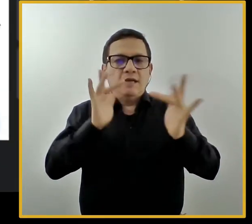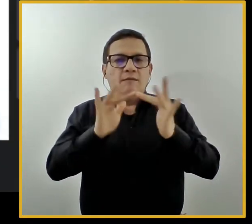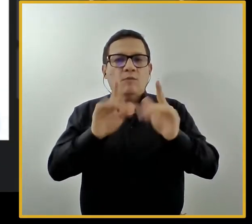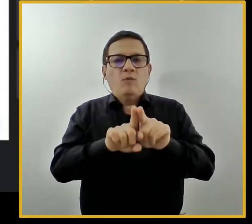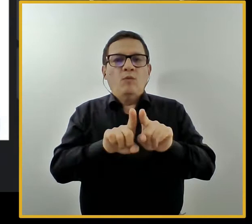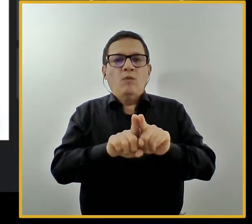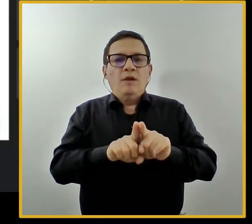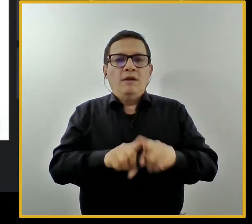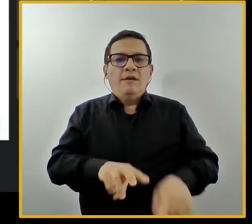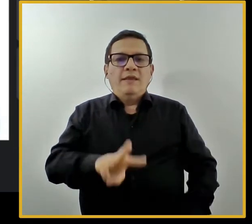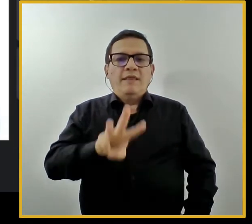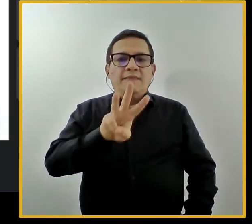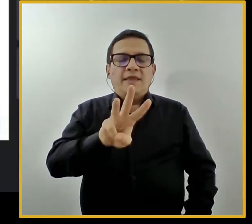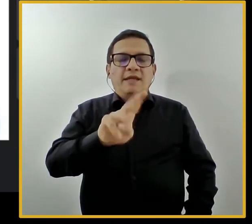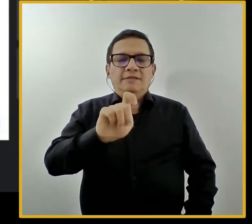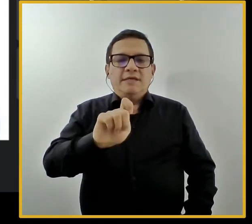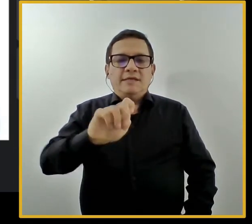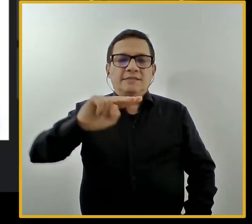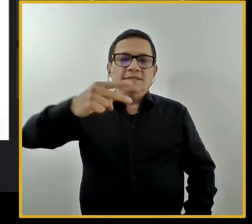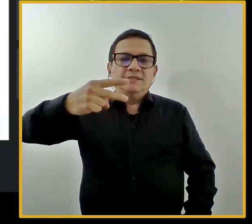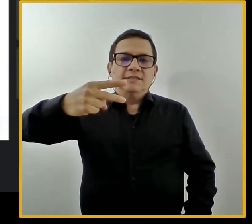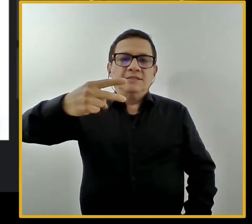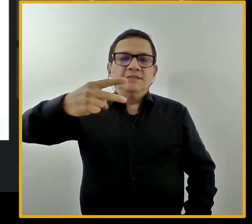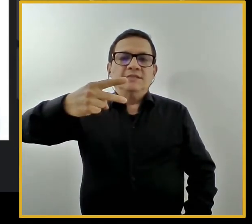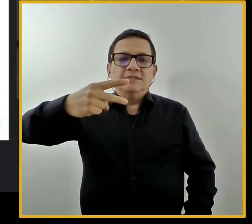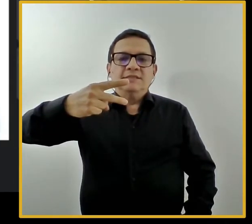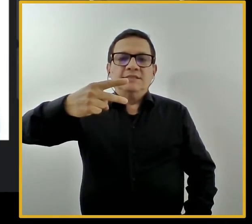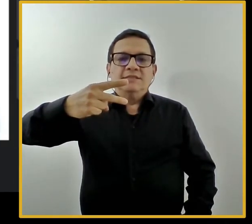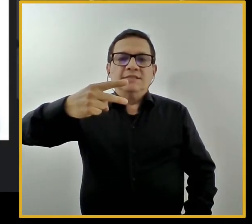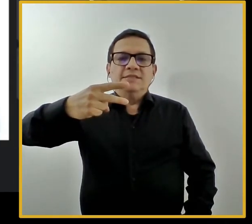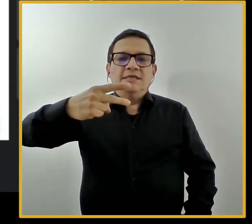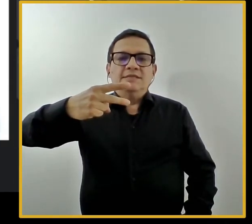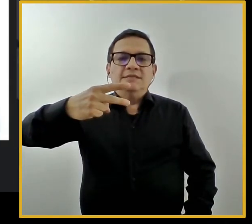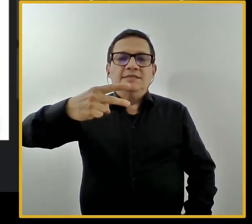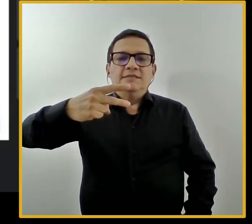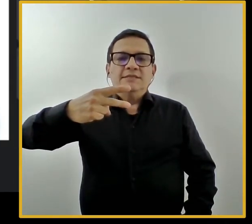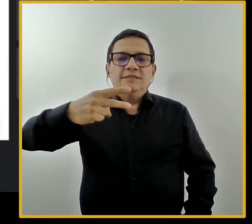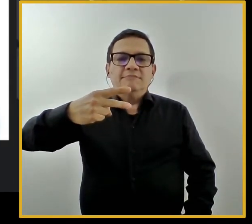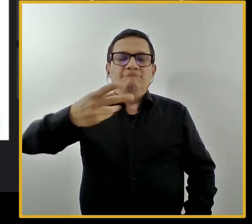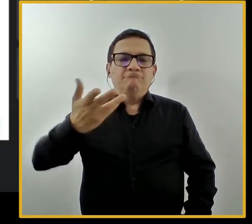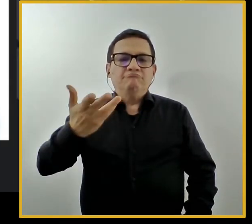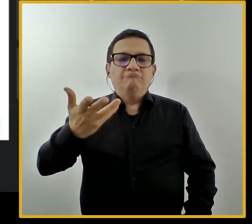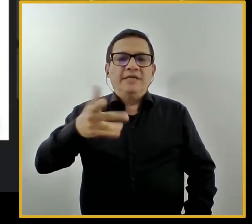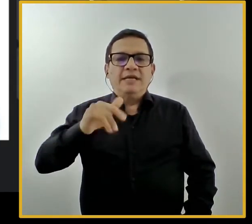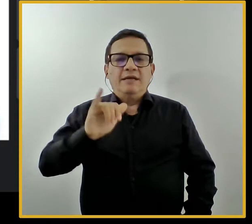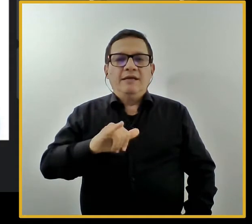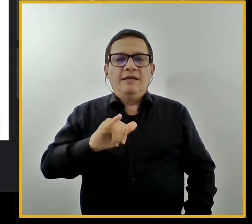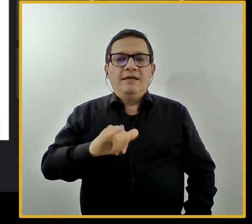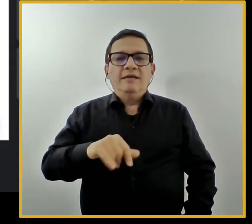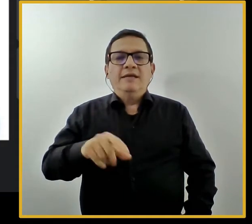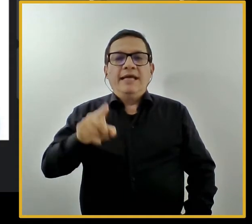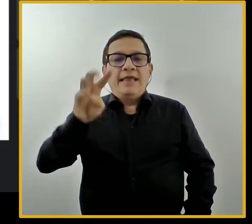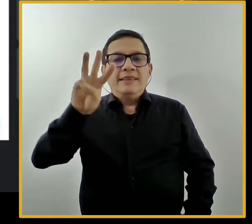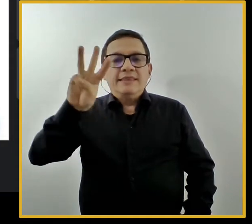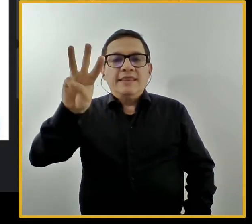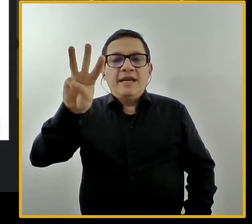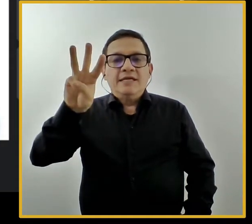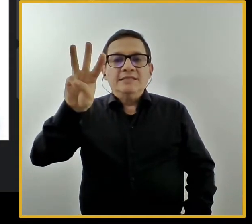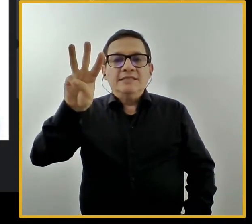a 3x a la 2, ¿no? Y vamos acá, 3, ¿cierto?